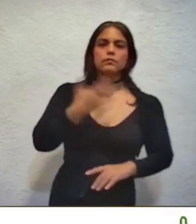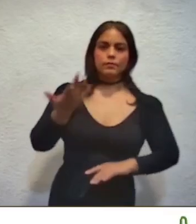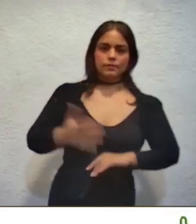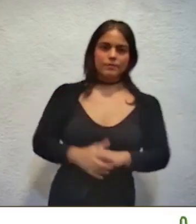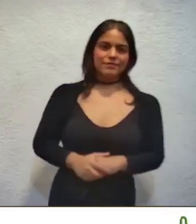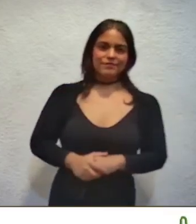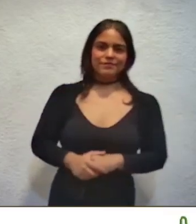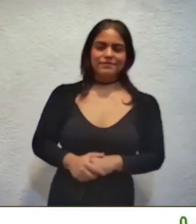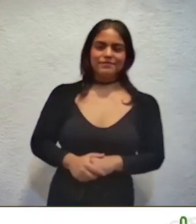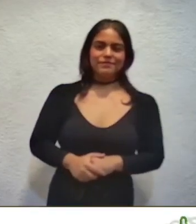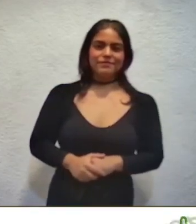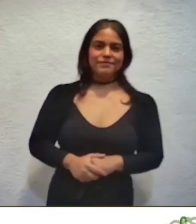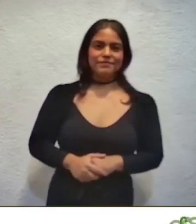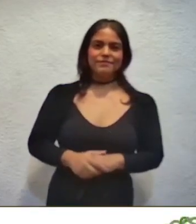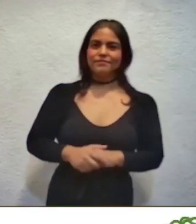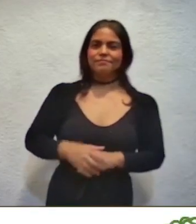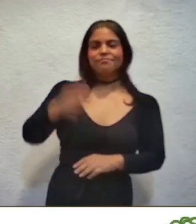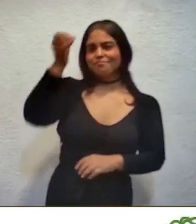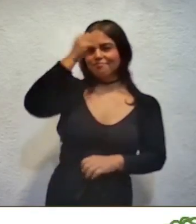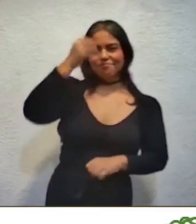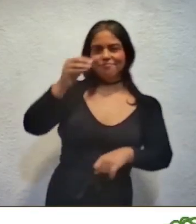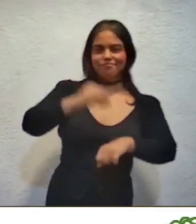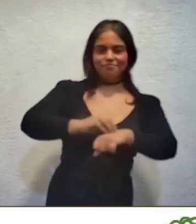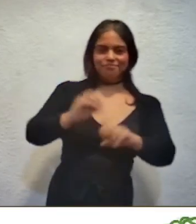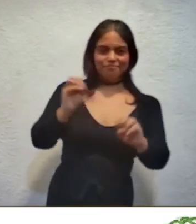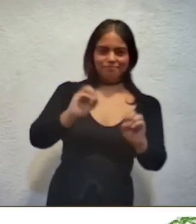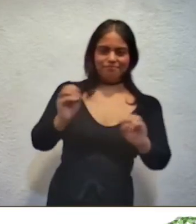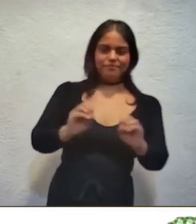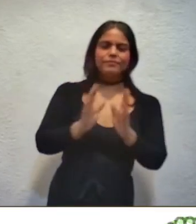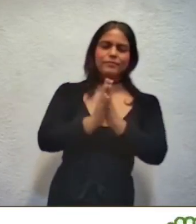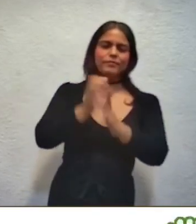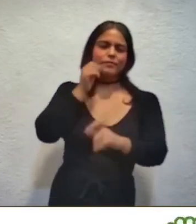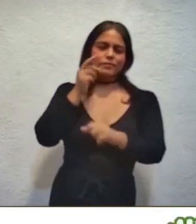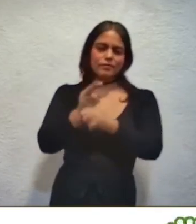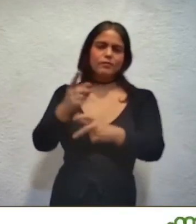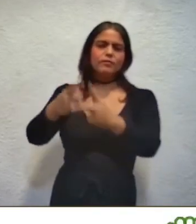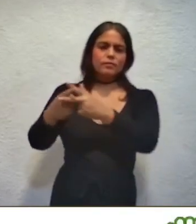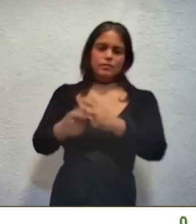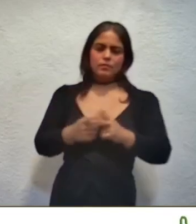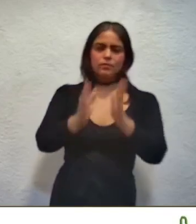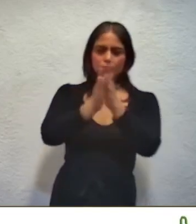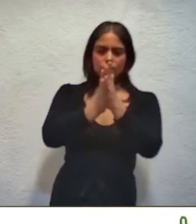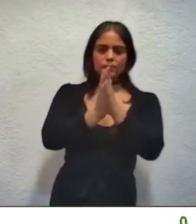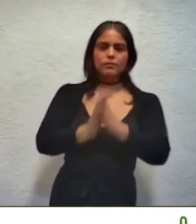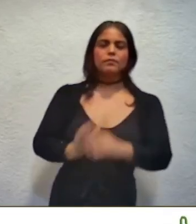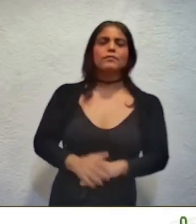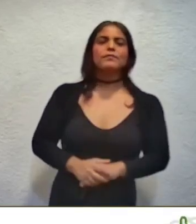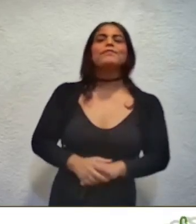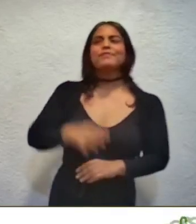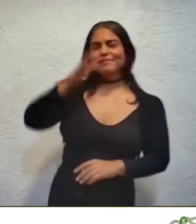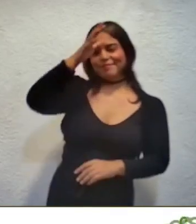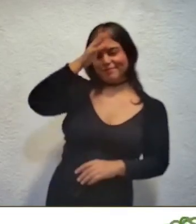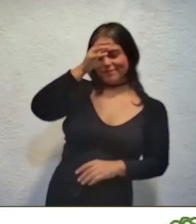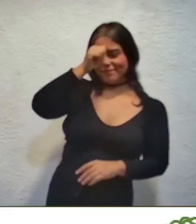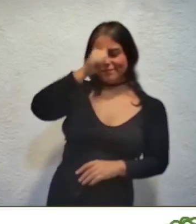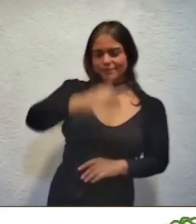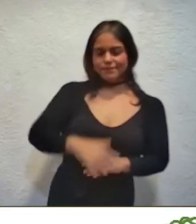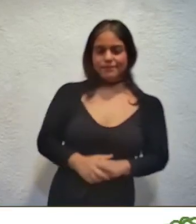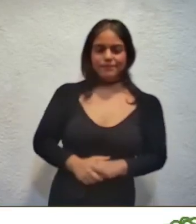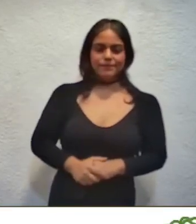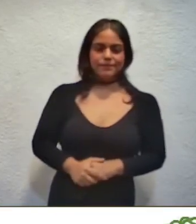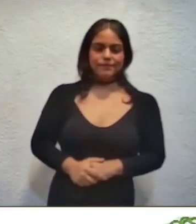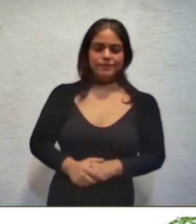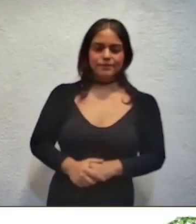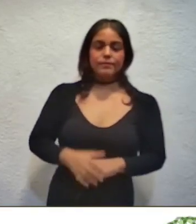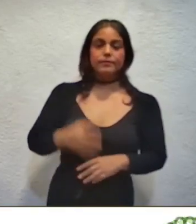cuenta. No habiendo comentarios al respecto, secretario, tome la votación, por favor. Con su autorización, magistrada presidenta.